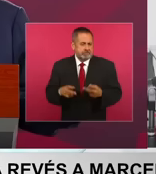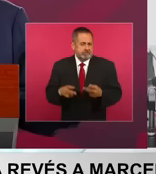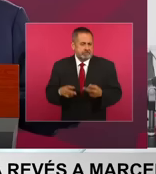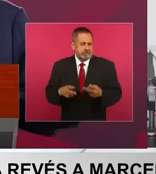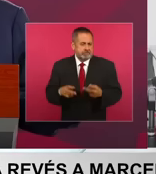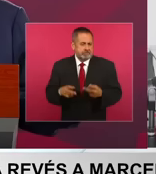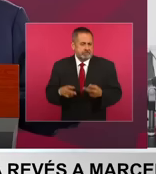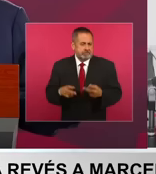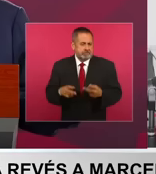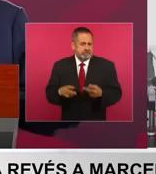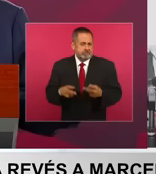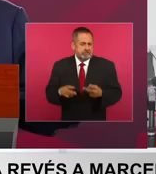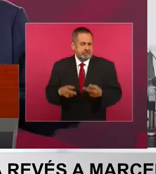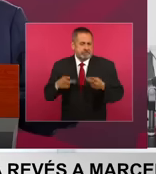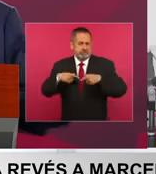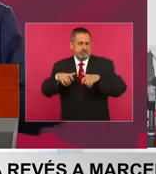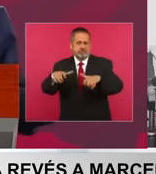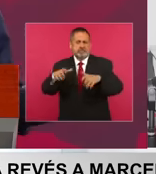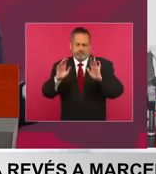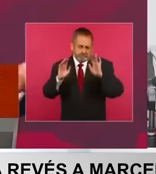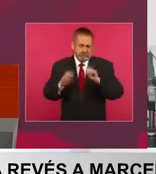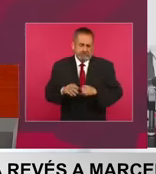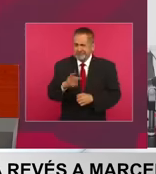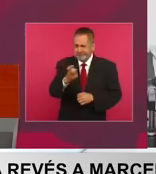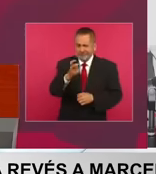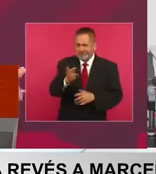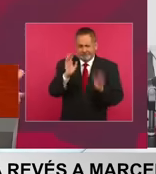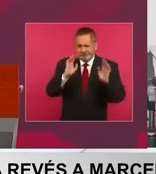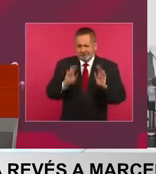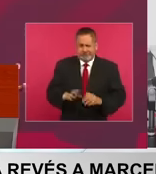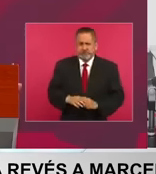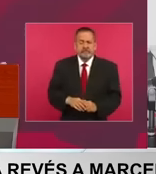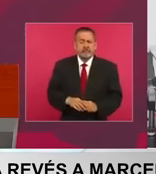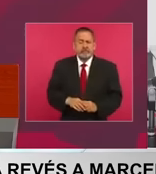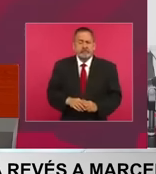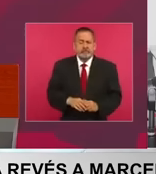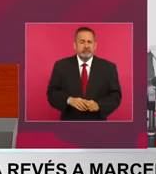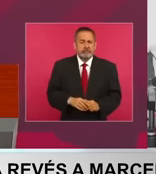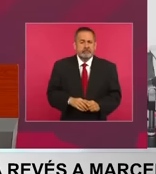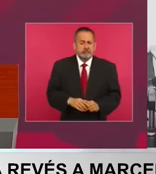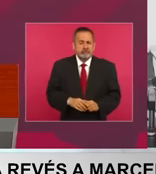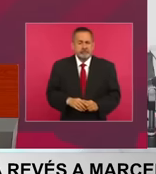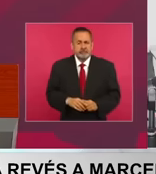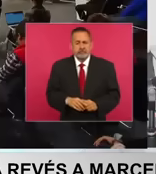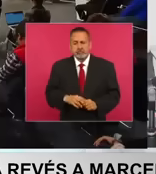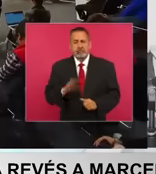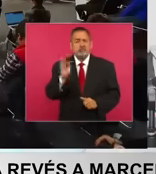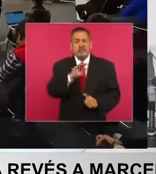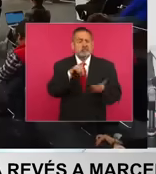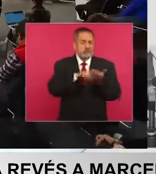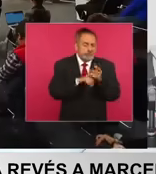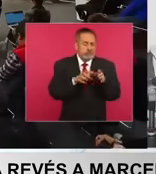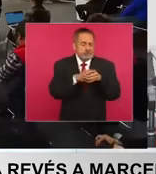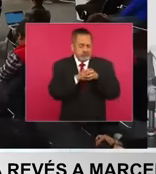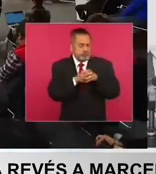pues quizás ustedes no notaron. Entonces, puede haber ahí,